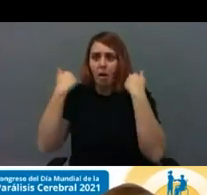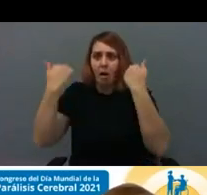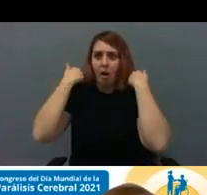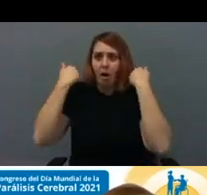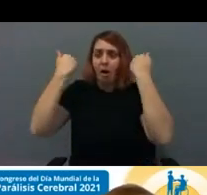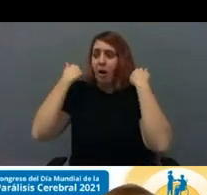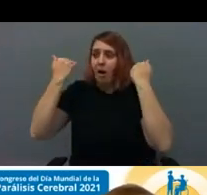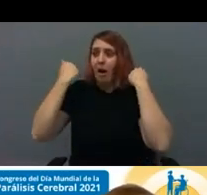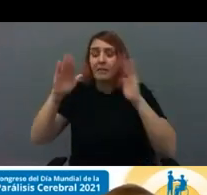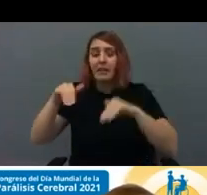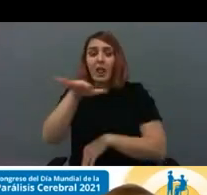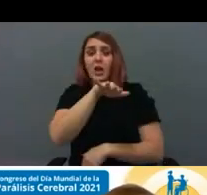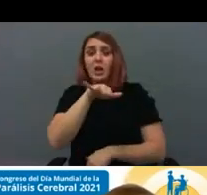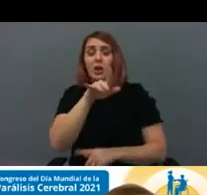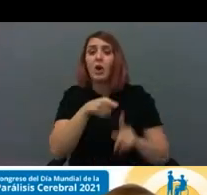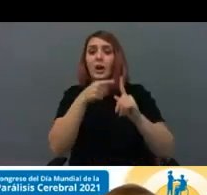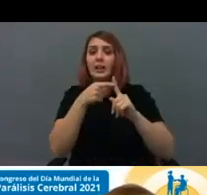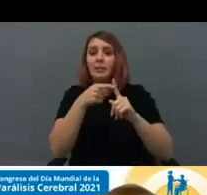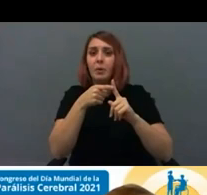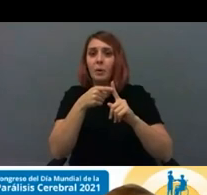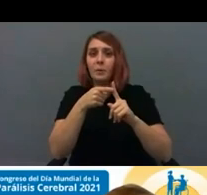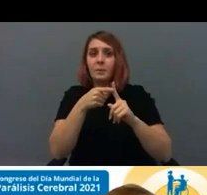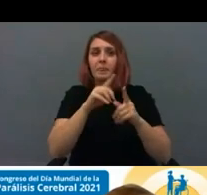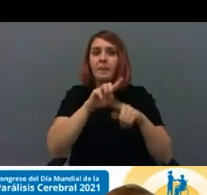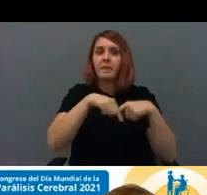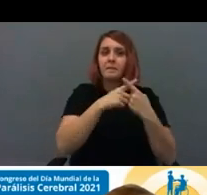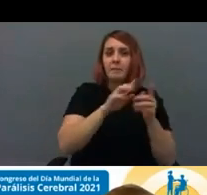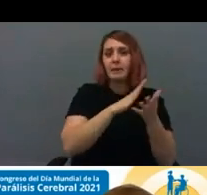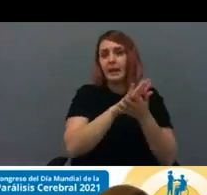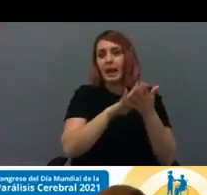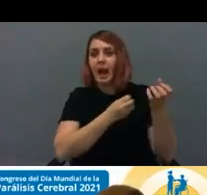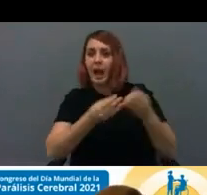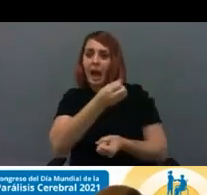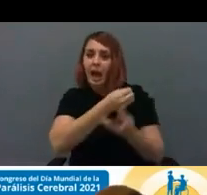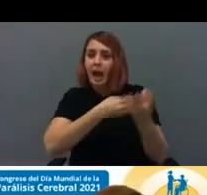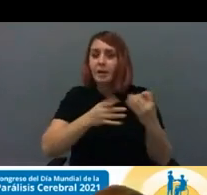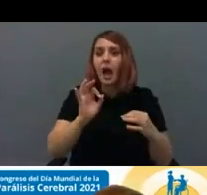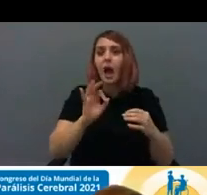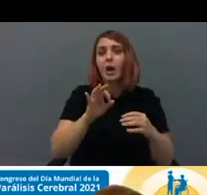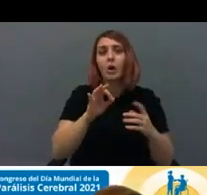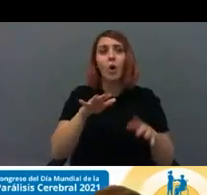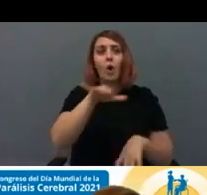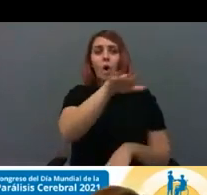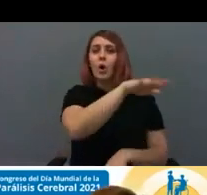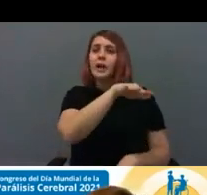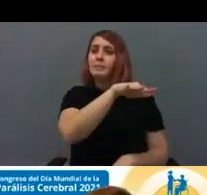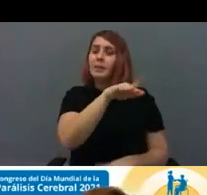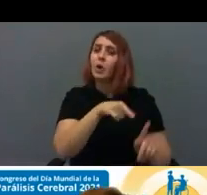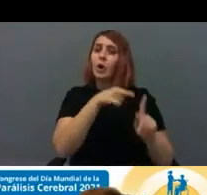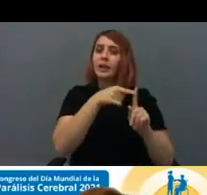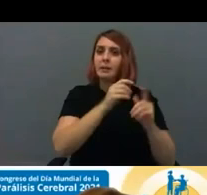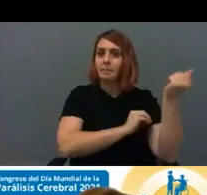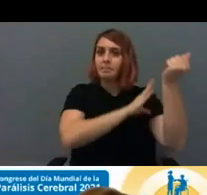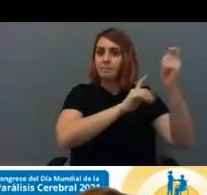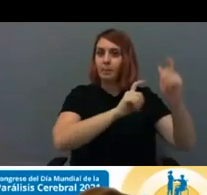tienen espacios para lidiar con otras familias, o no tienen espacios para empoderarse,